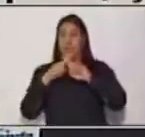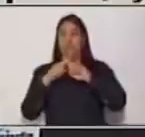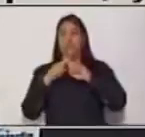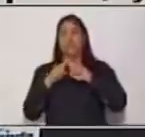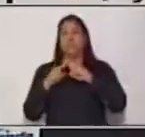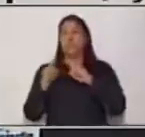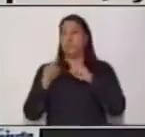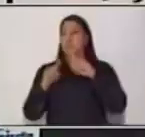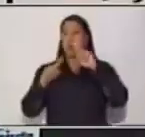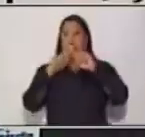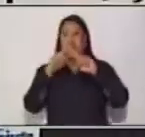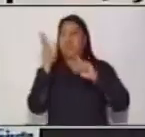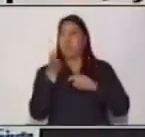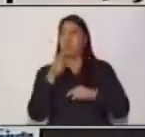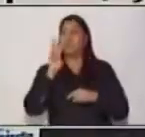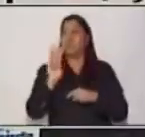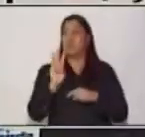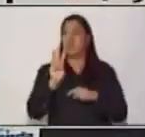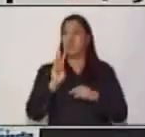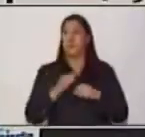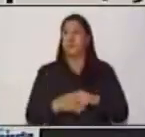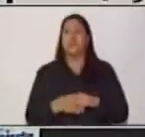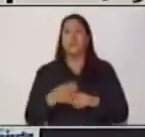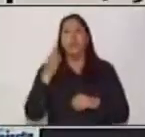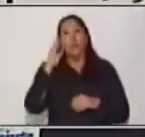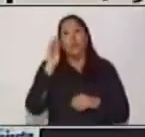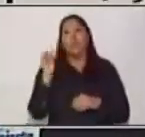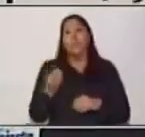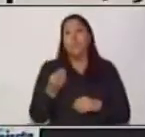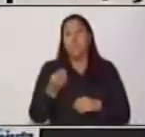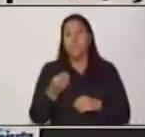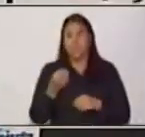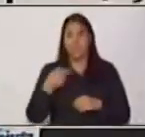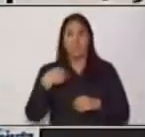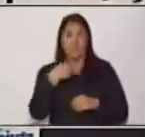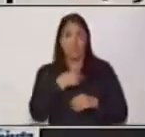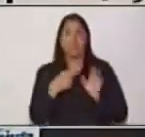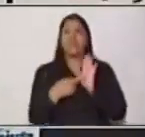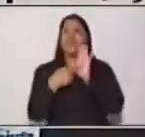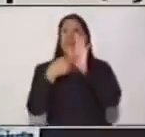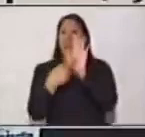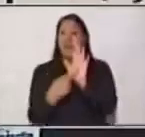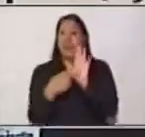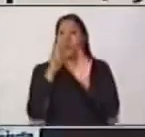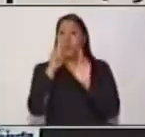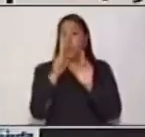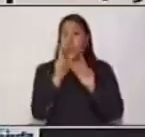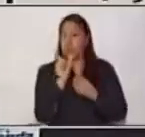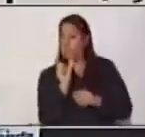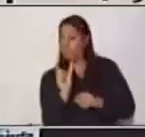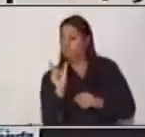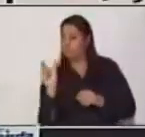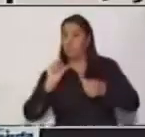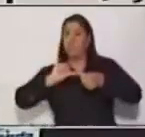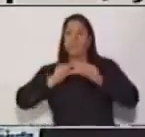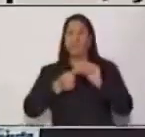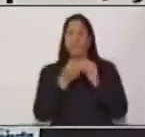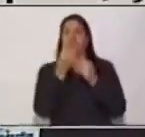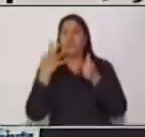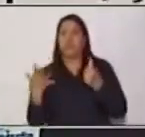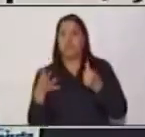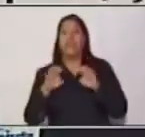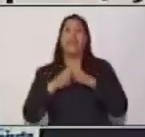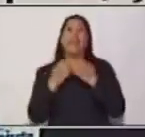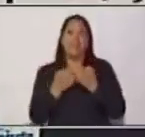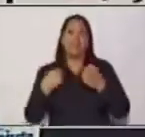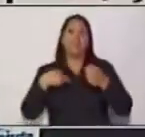signo, sino que la mayoría de veces cuando representamos una expresión algebraica con una división, lo que hacemos es